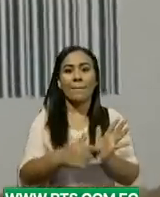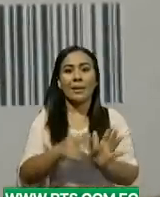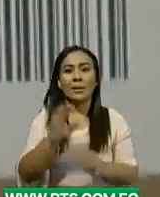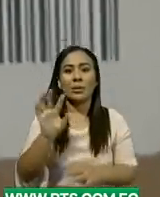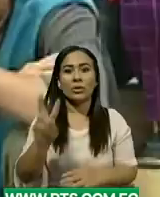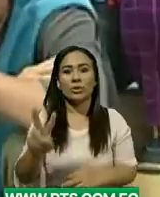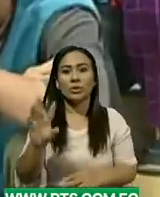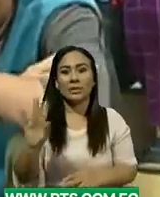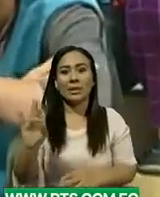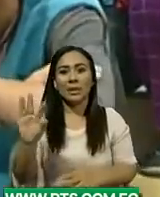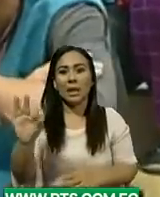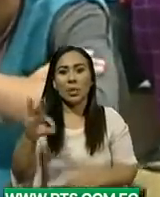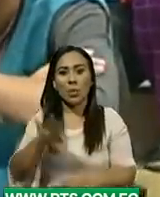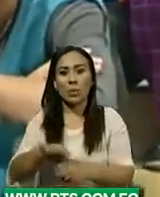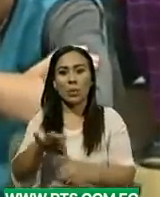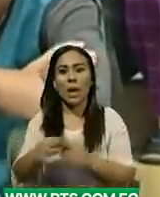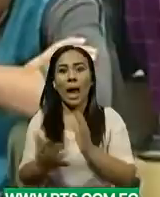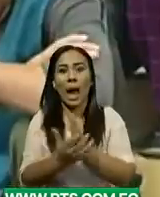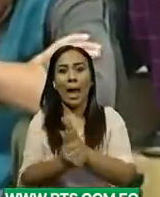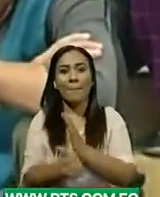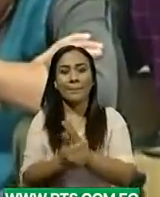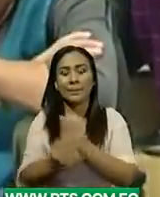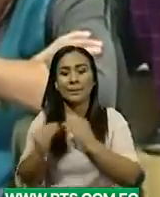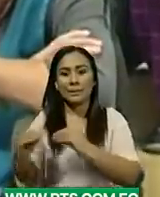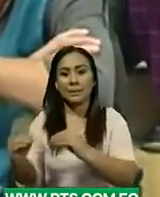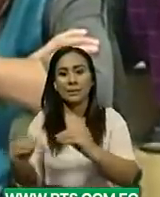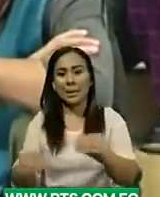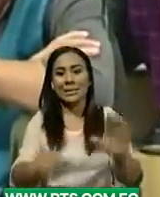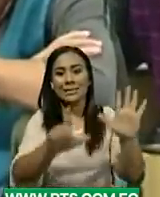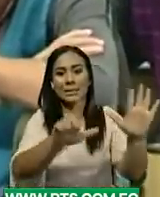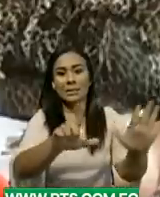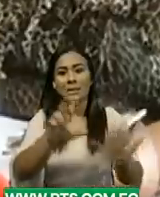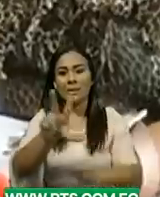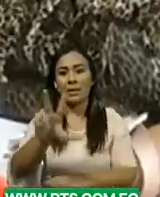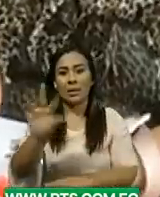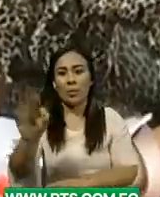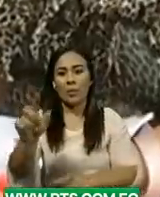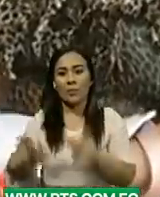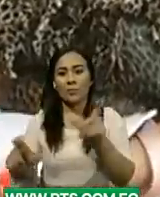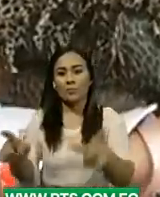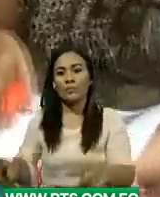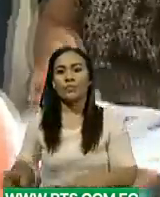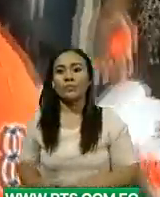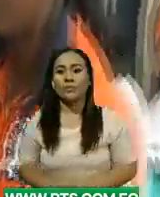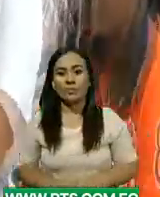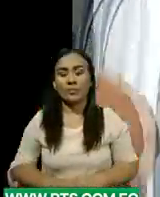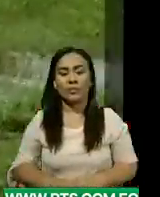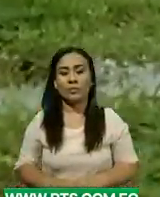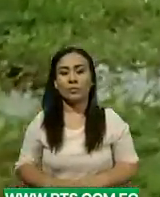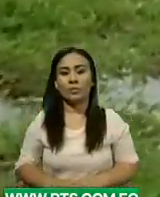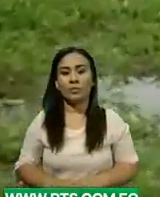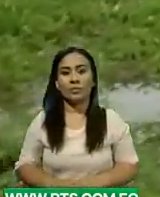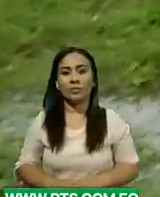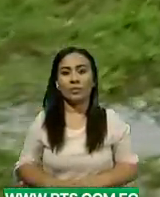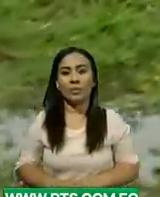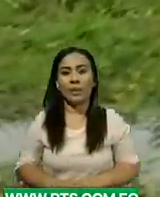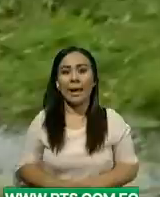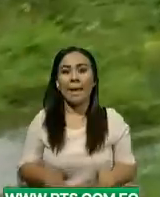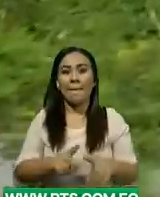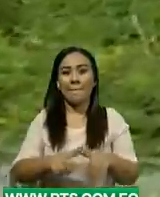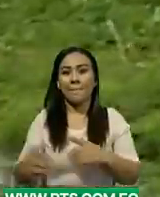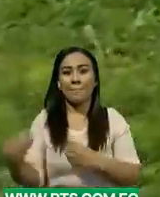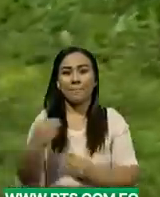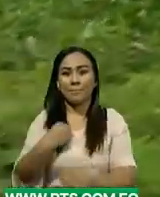del voto. Aquí se capacitó a 739 personas que conformarán las mismas. El Consejo